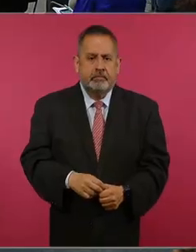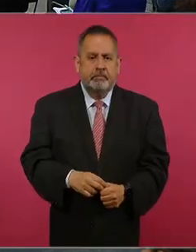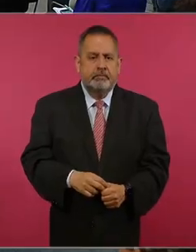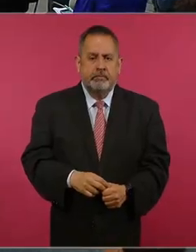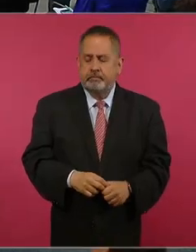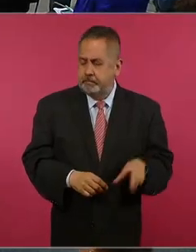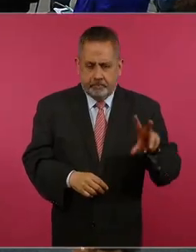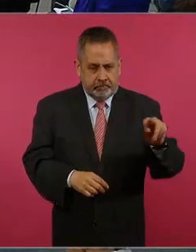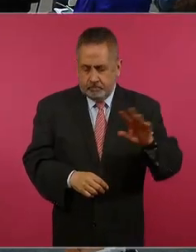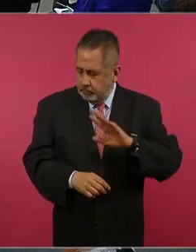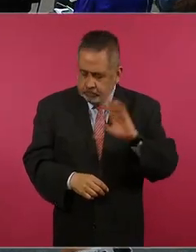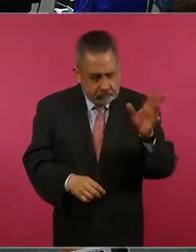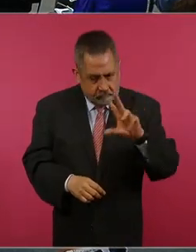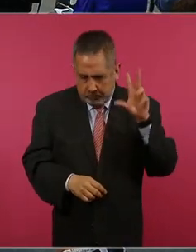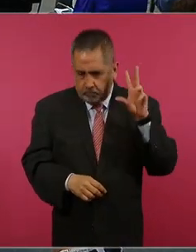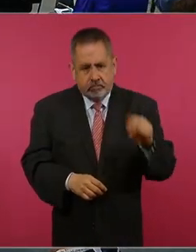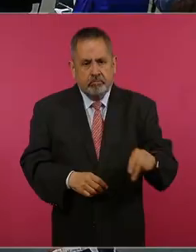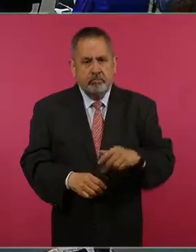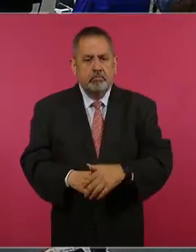no, no, no, no.